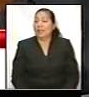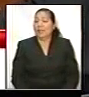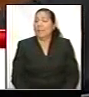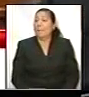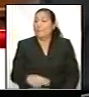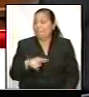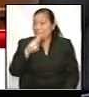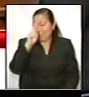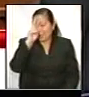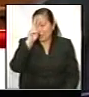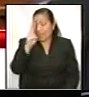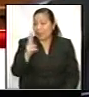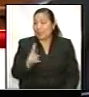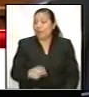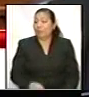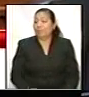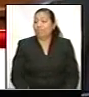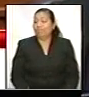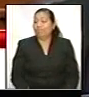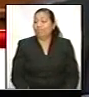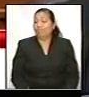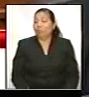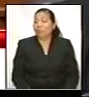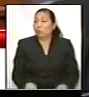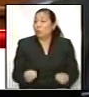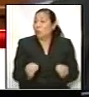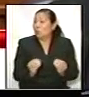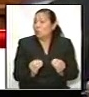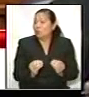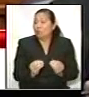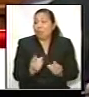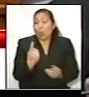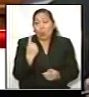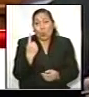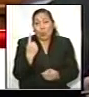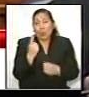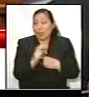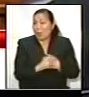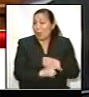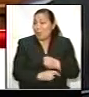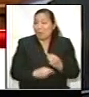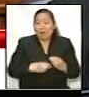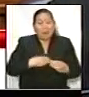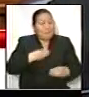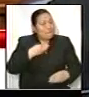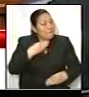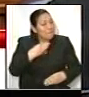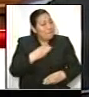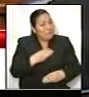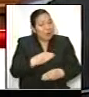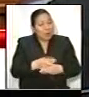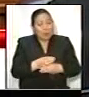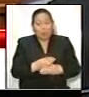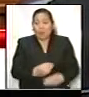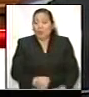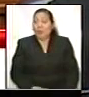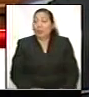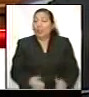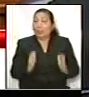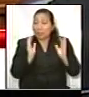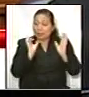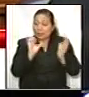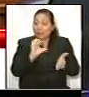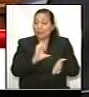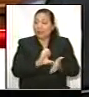Perú era uno de los pocos, bueno, el único país en el mundo que el nivel de